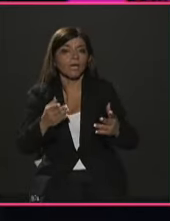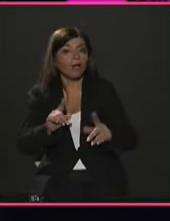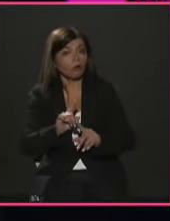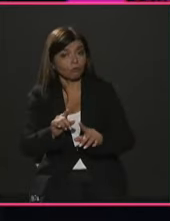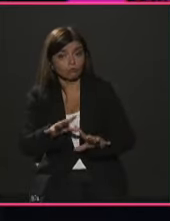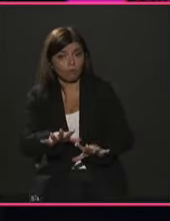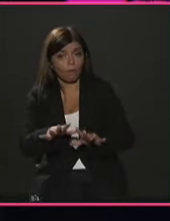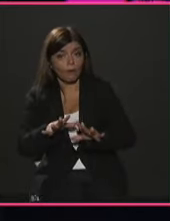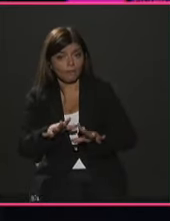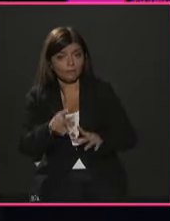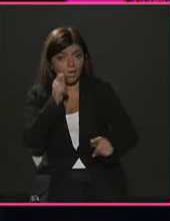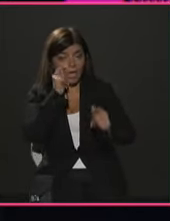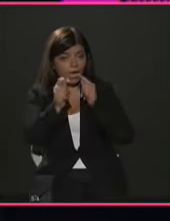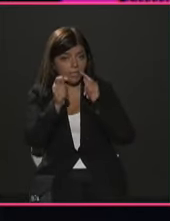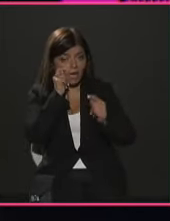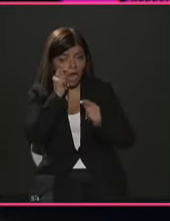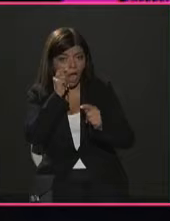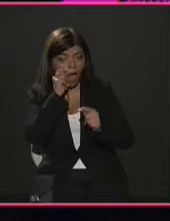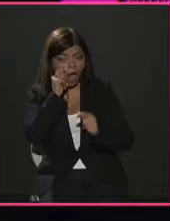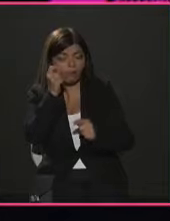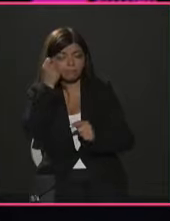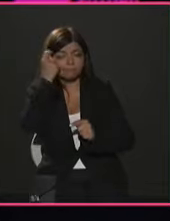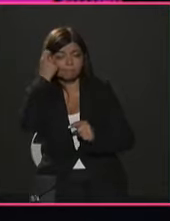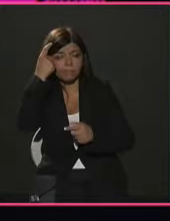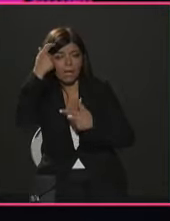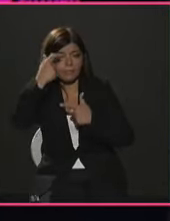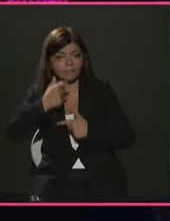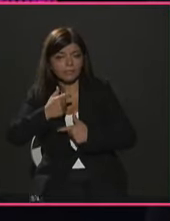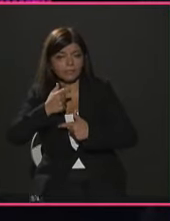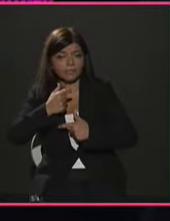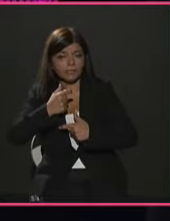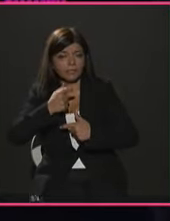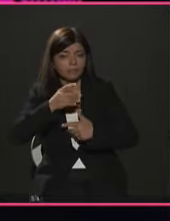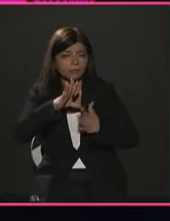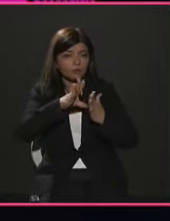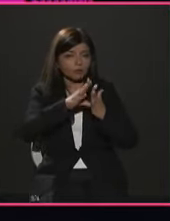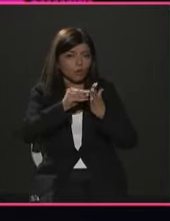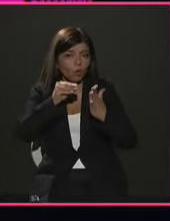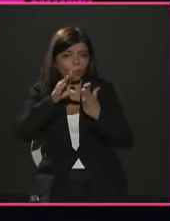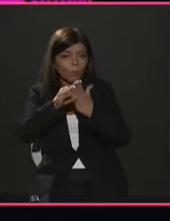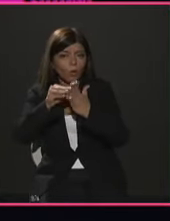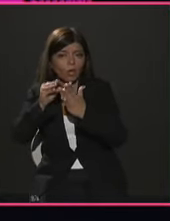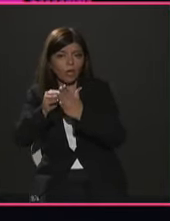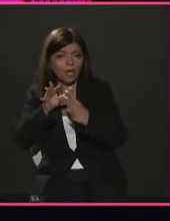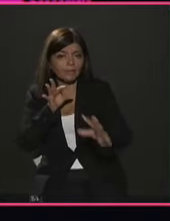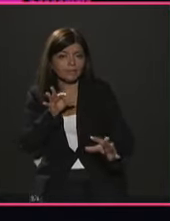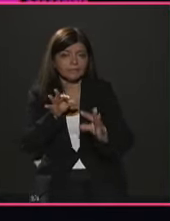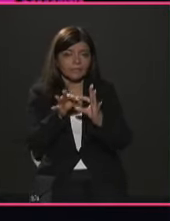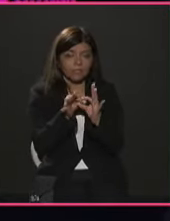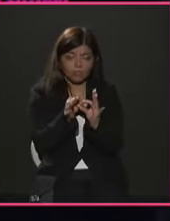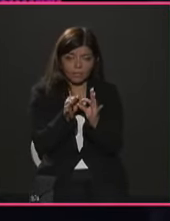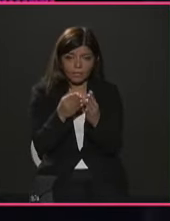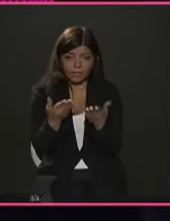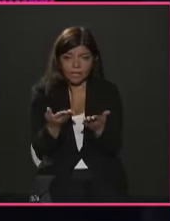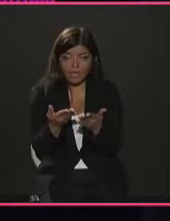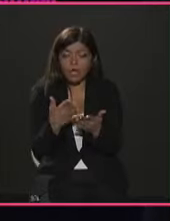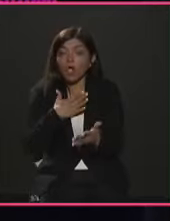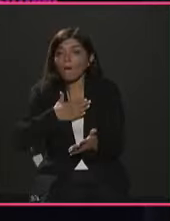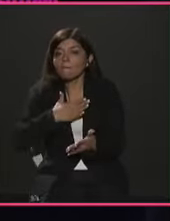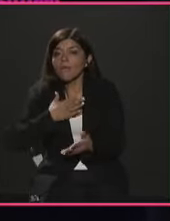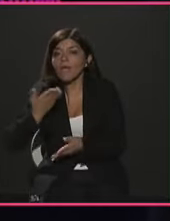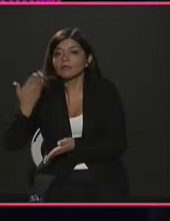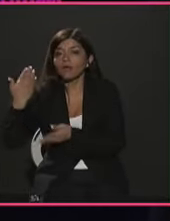que el riesgo y la ideología existencial es tan contagiosa se conecta con un miedo